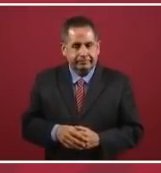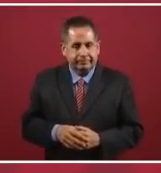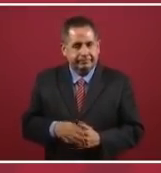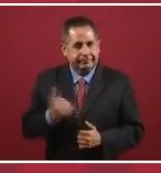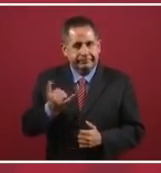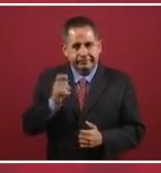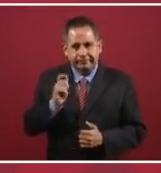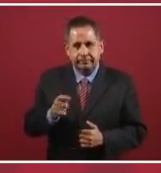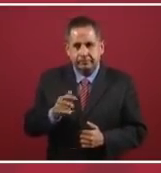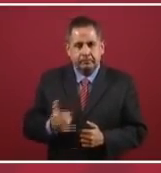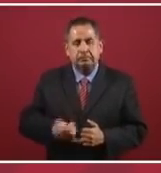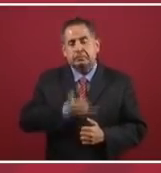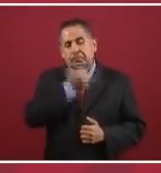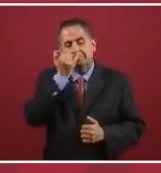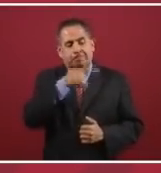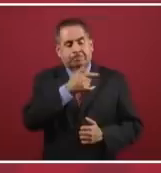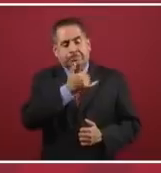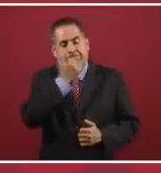se equivocan.